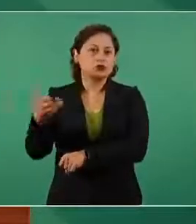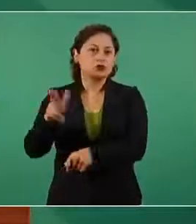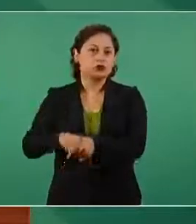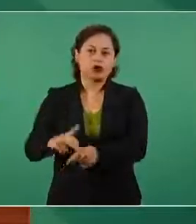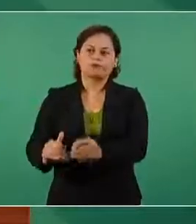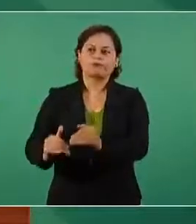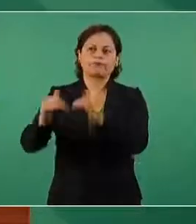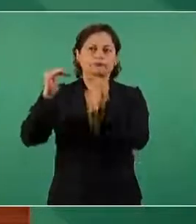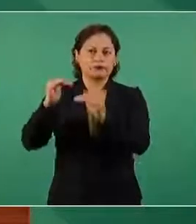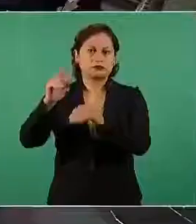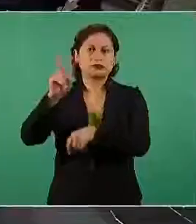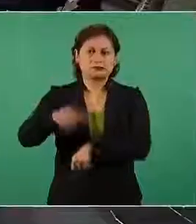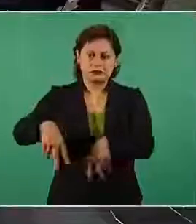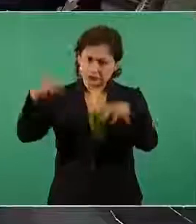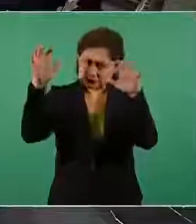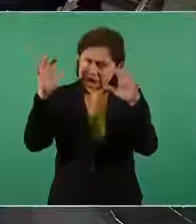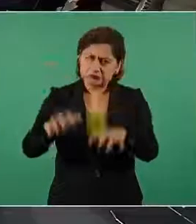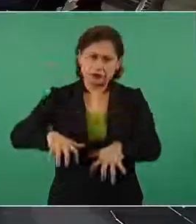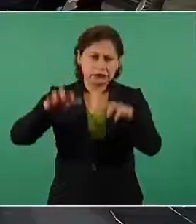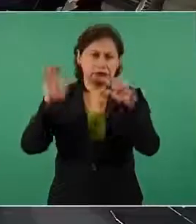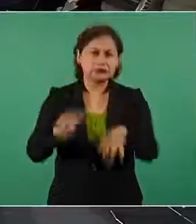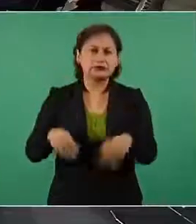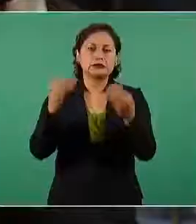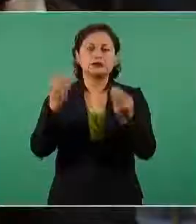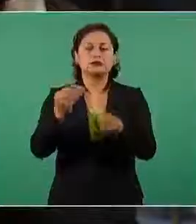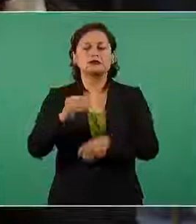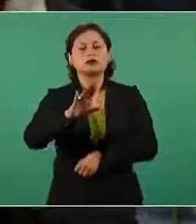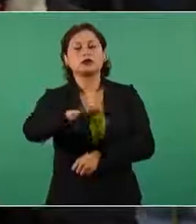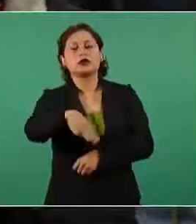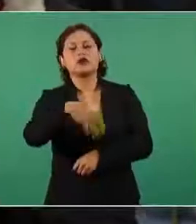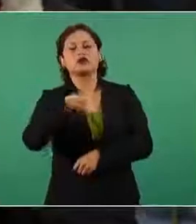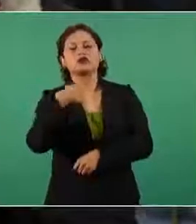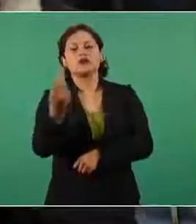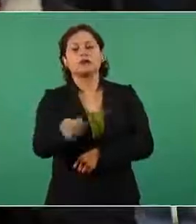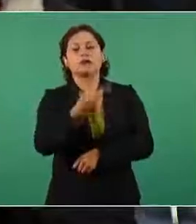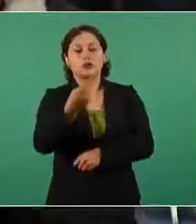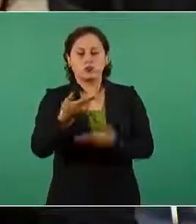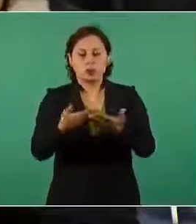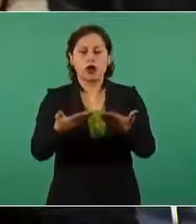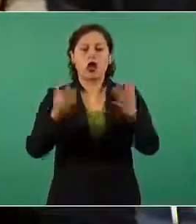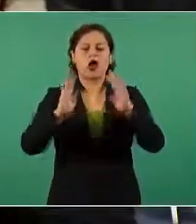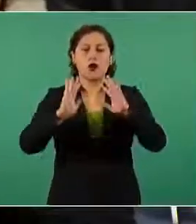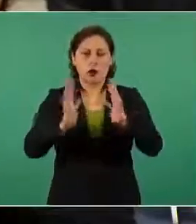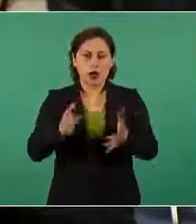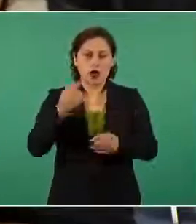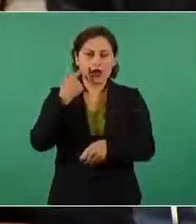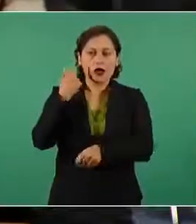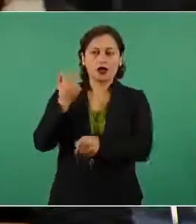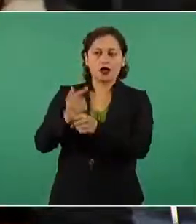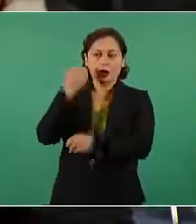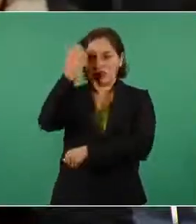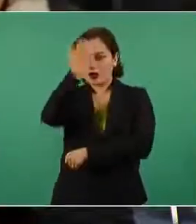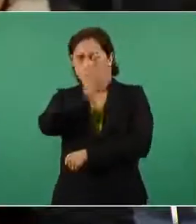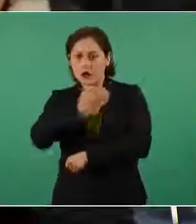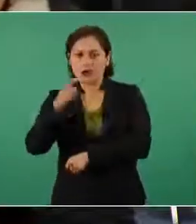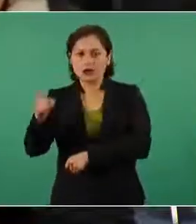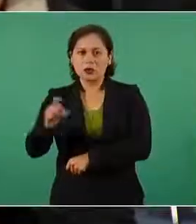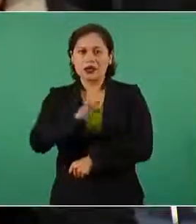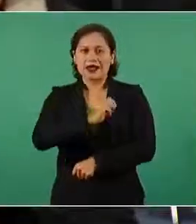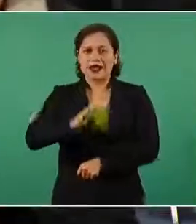Fue mucha lluvia, lluvia. ¿Cuál es la estimación ahora de los daños que hay en Ecatepec? Ayer el alcalde decía que